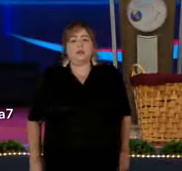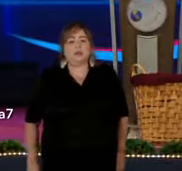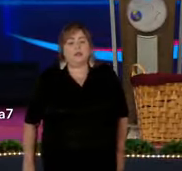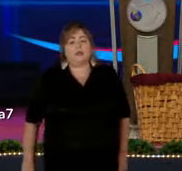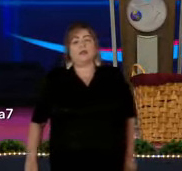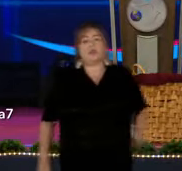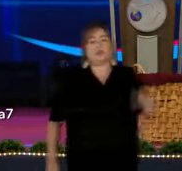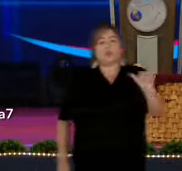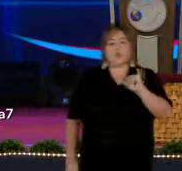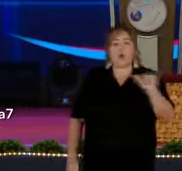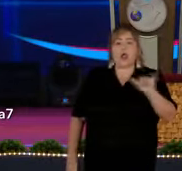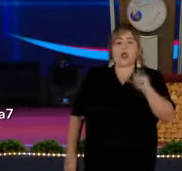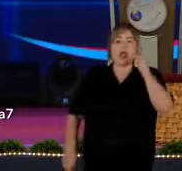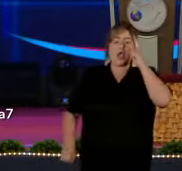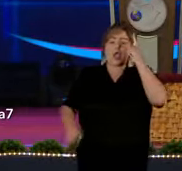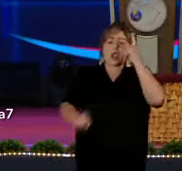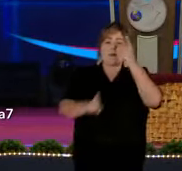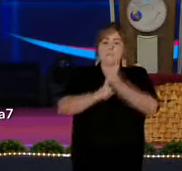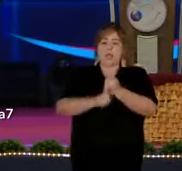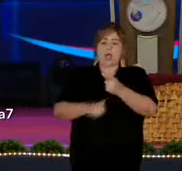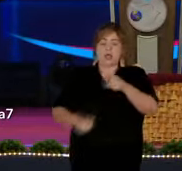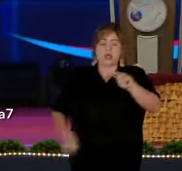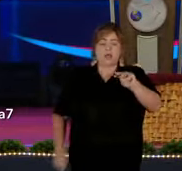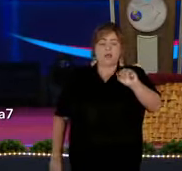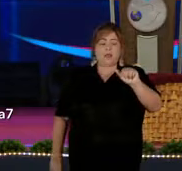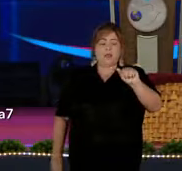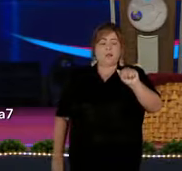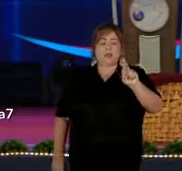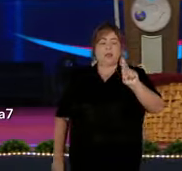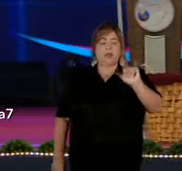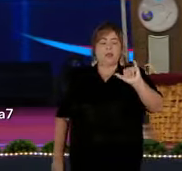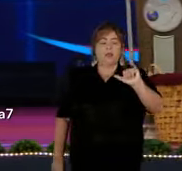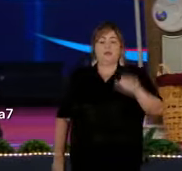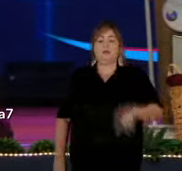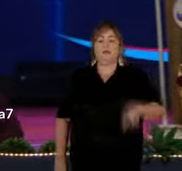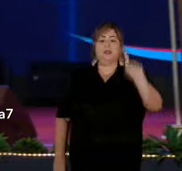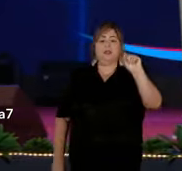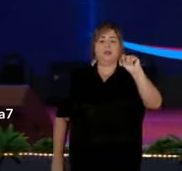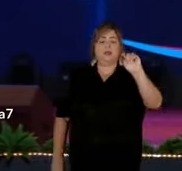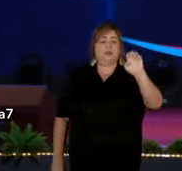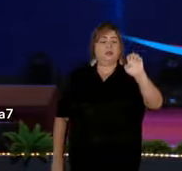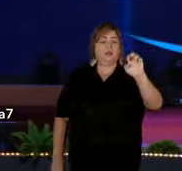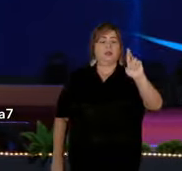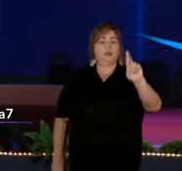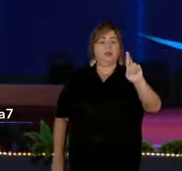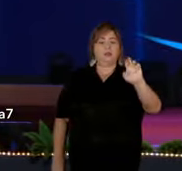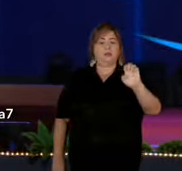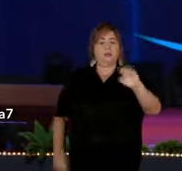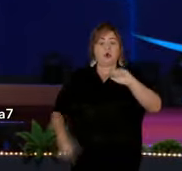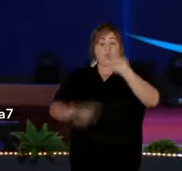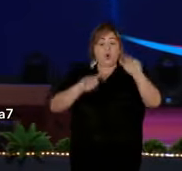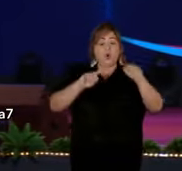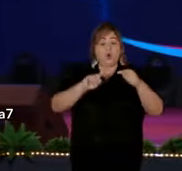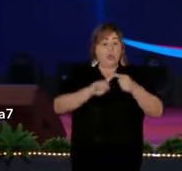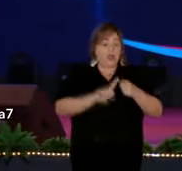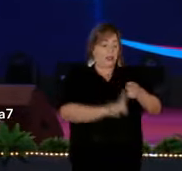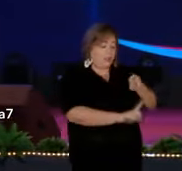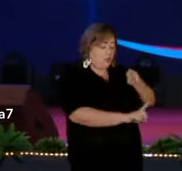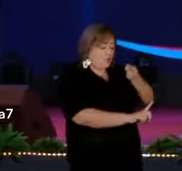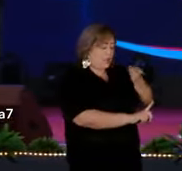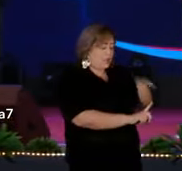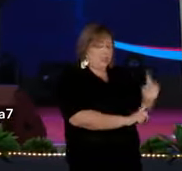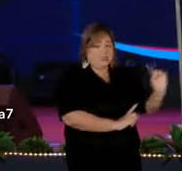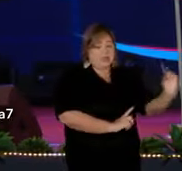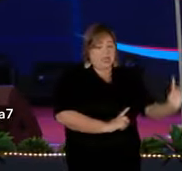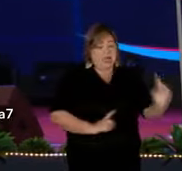hermana Maritere. Maritere, te admiro. Cuando la hermana Maritere va a traer su diezmo, vente